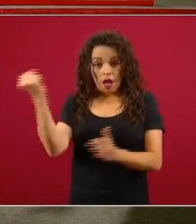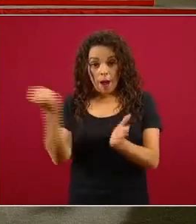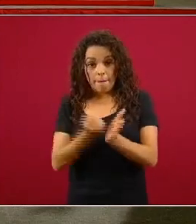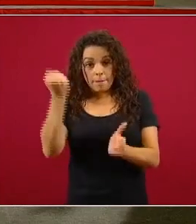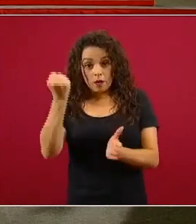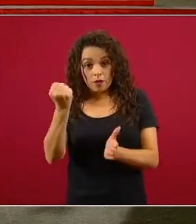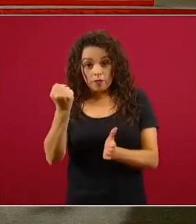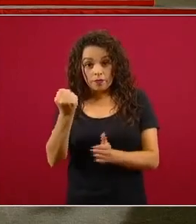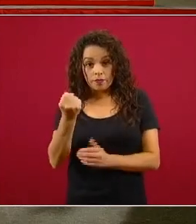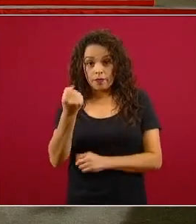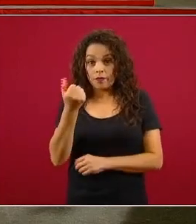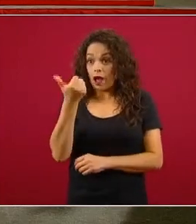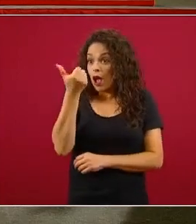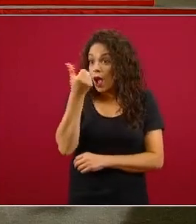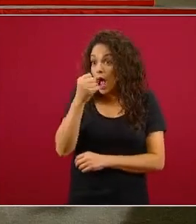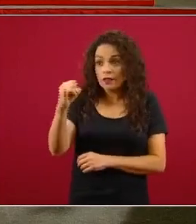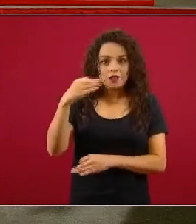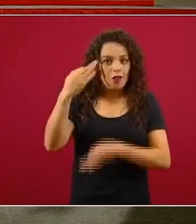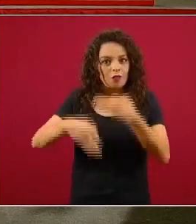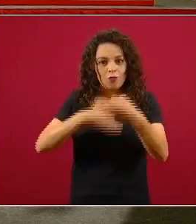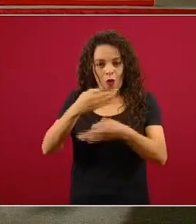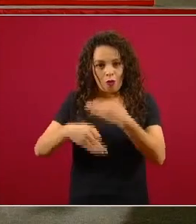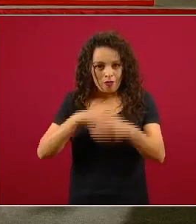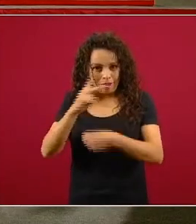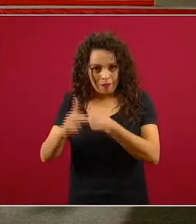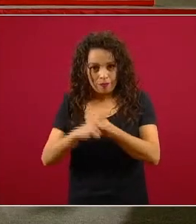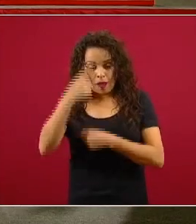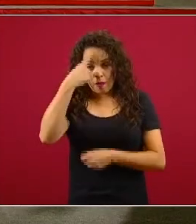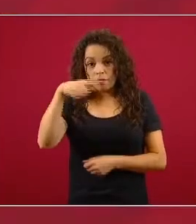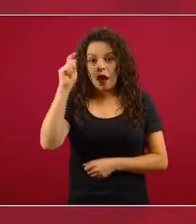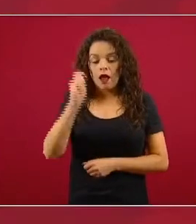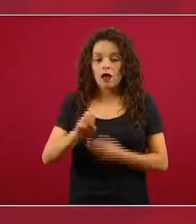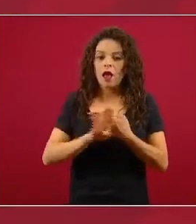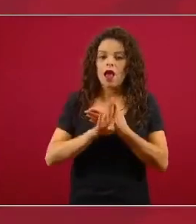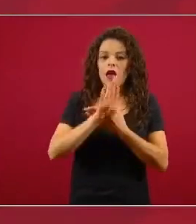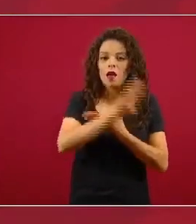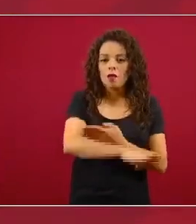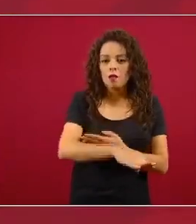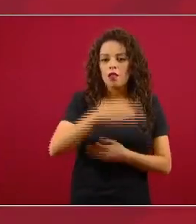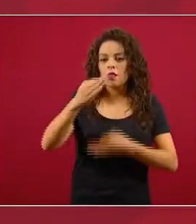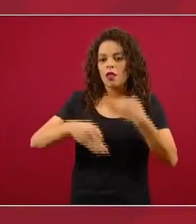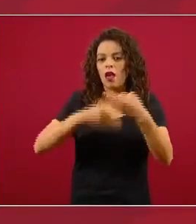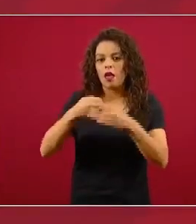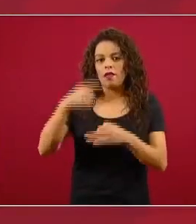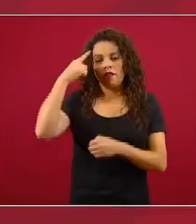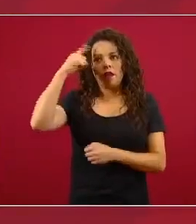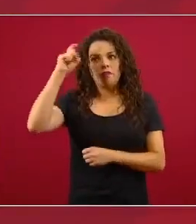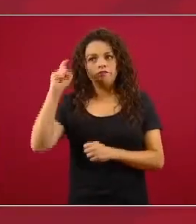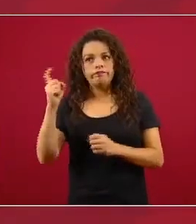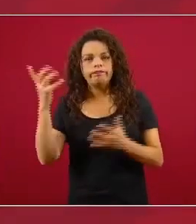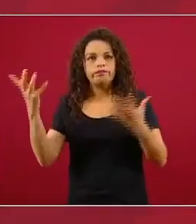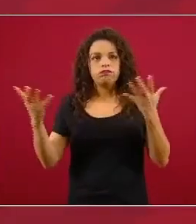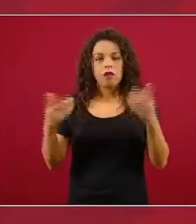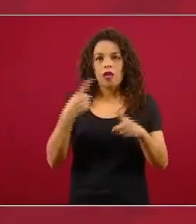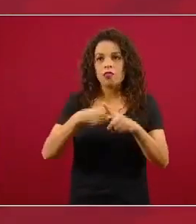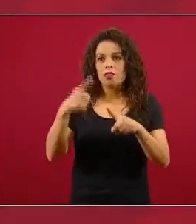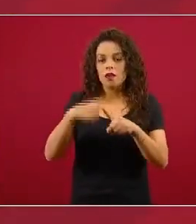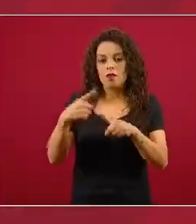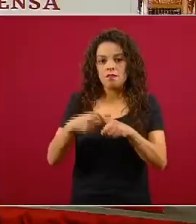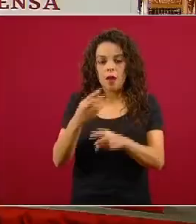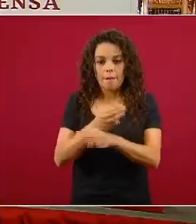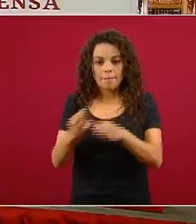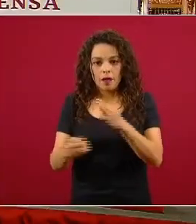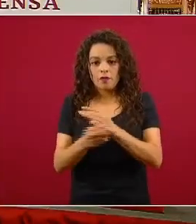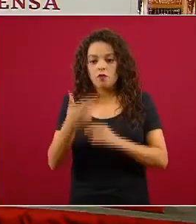por casi unanimidad para que se evitara la especulación comercial con los distintos insumos para la salud y de